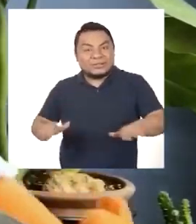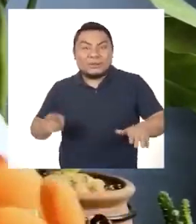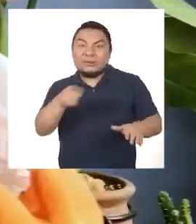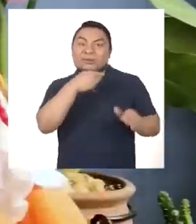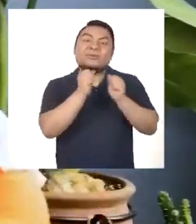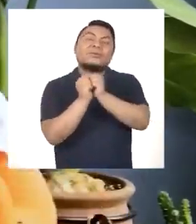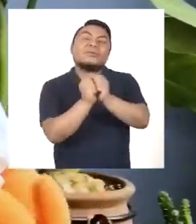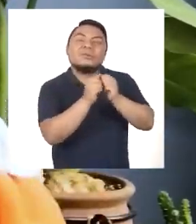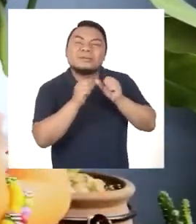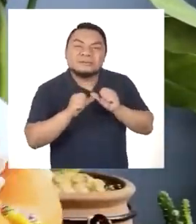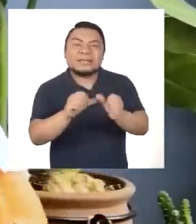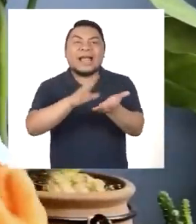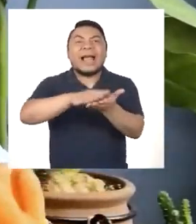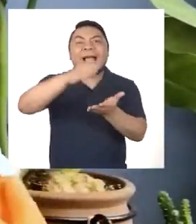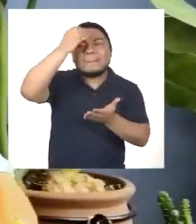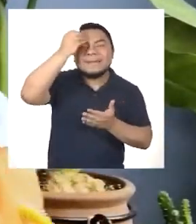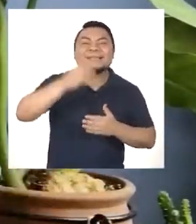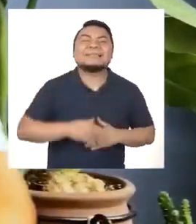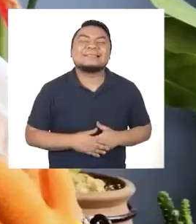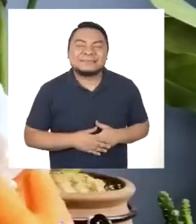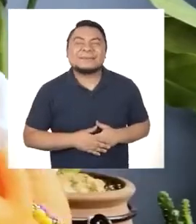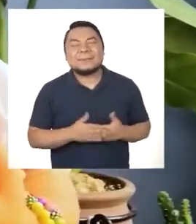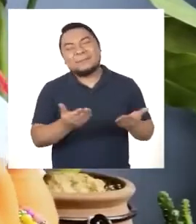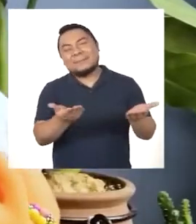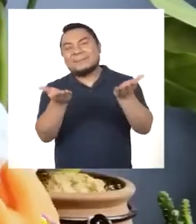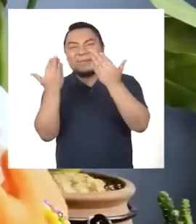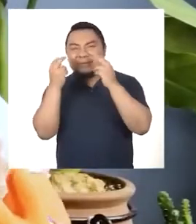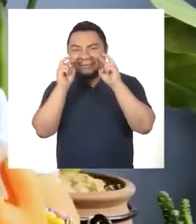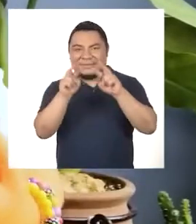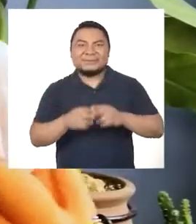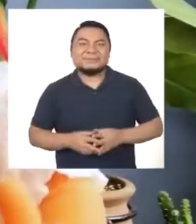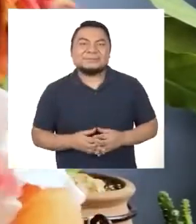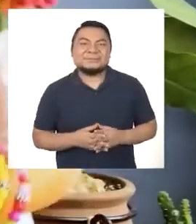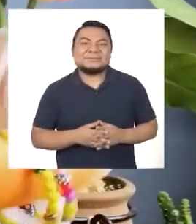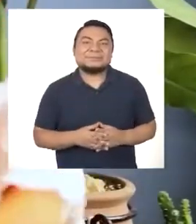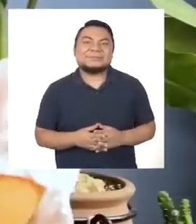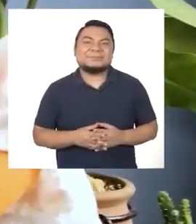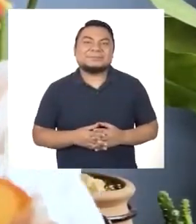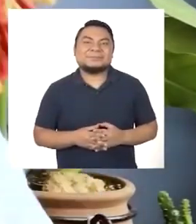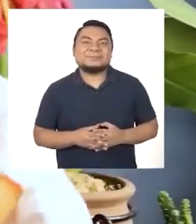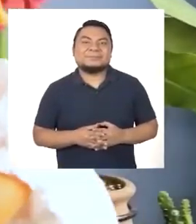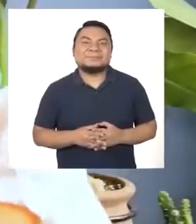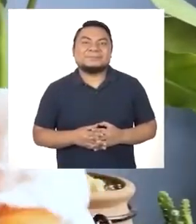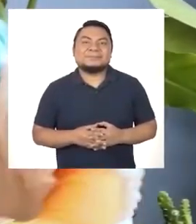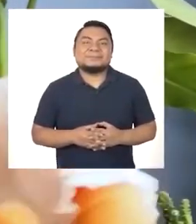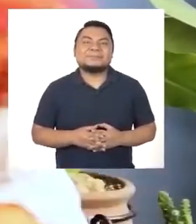juntos seguimos aprendiendo. ¡Vamos por más!